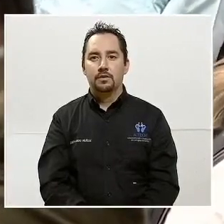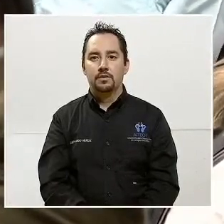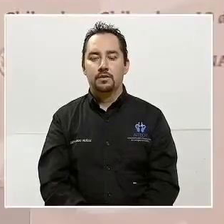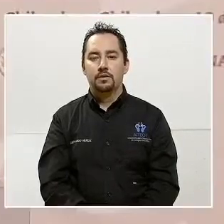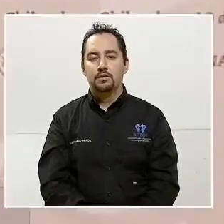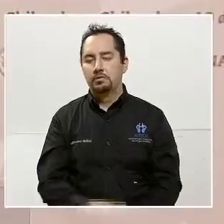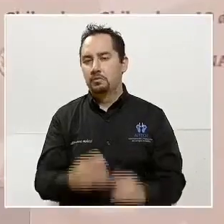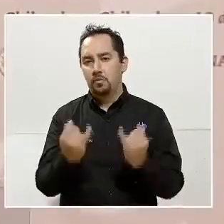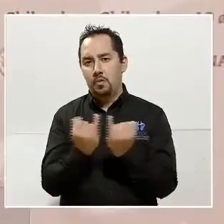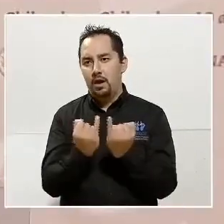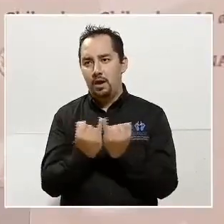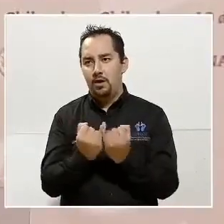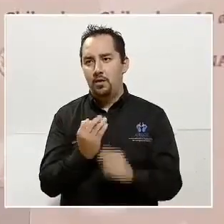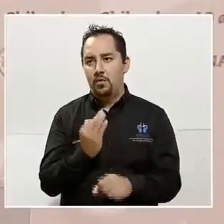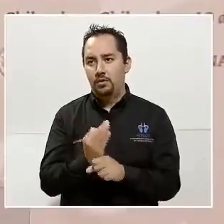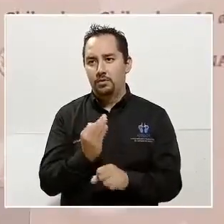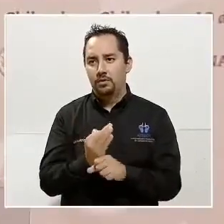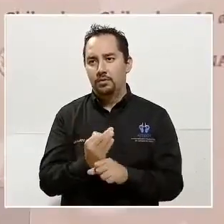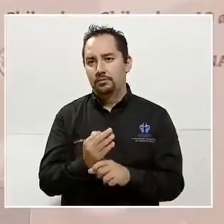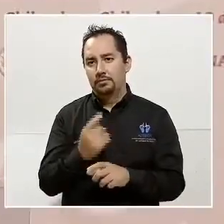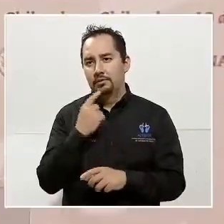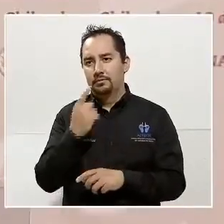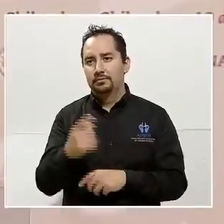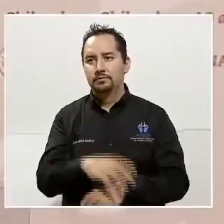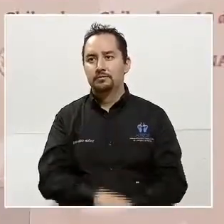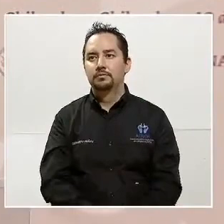Como ahora, ¿no? Que dicen.